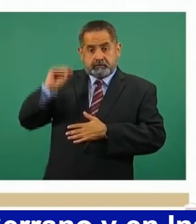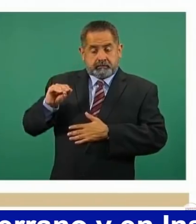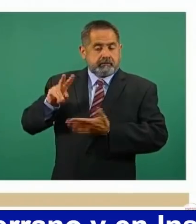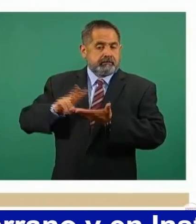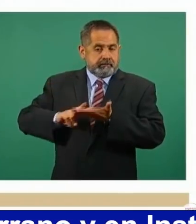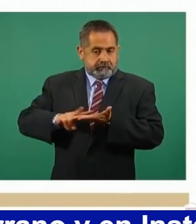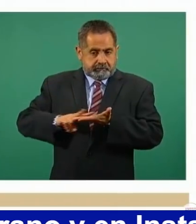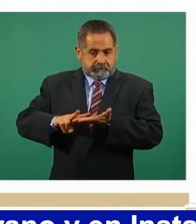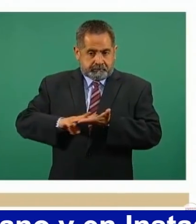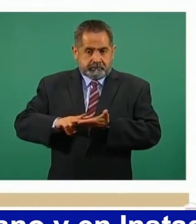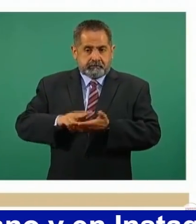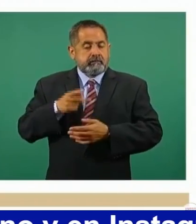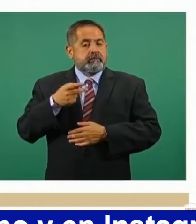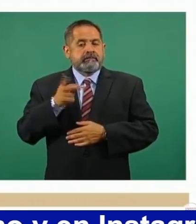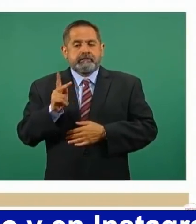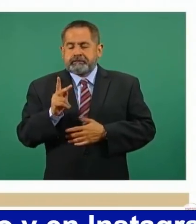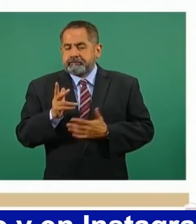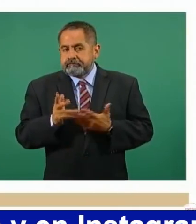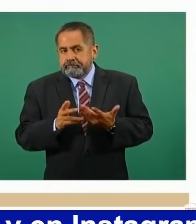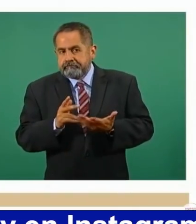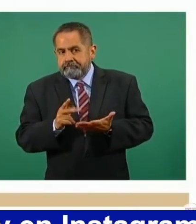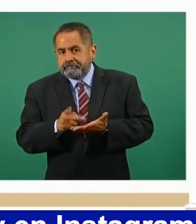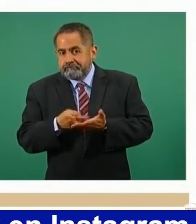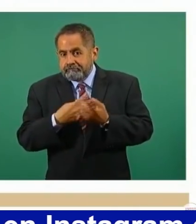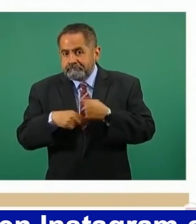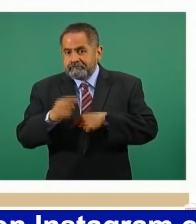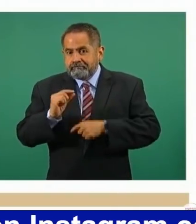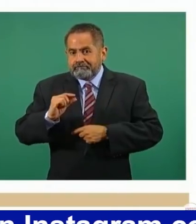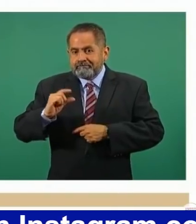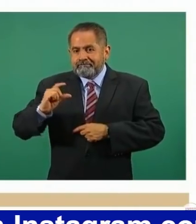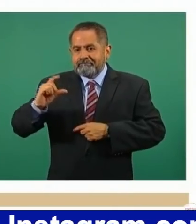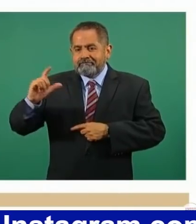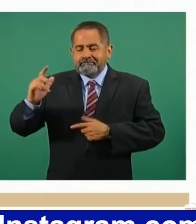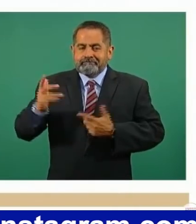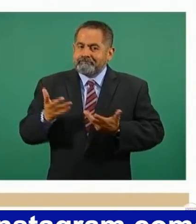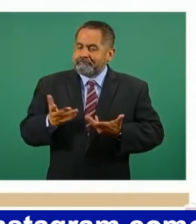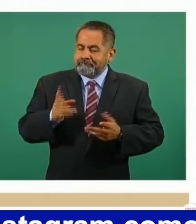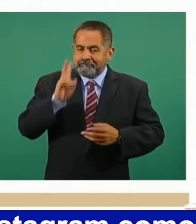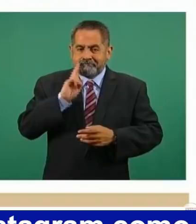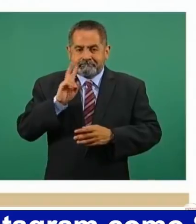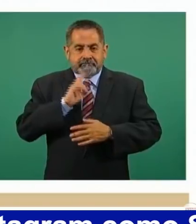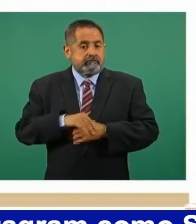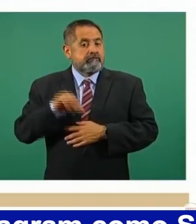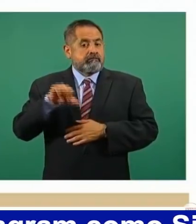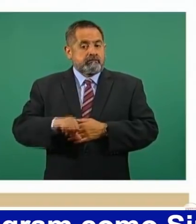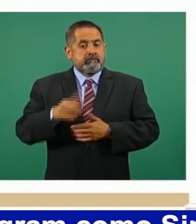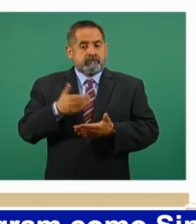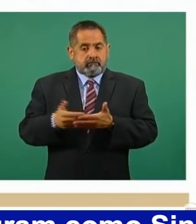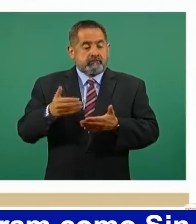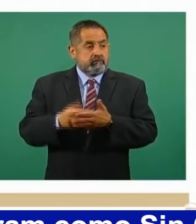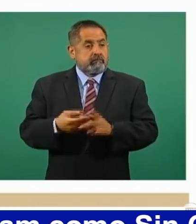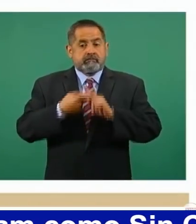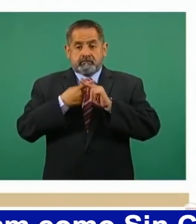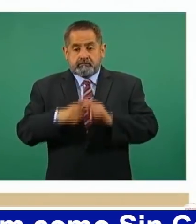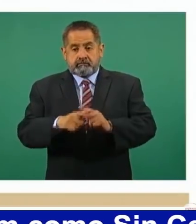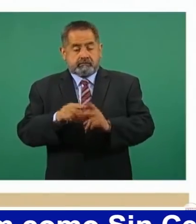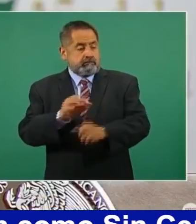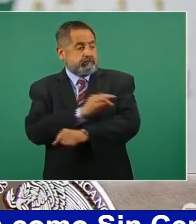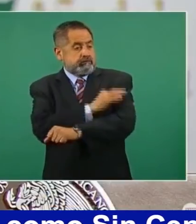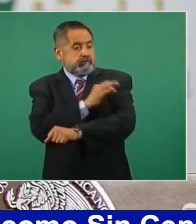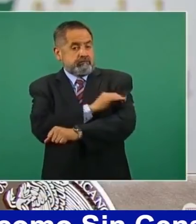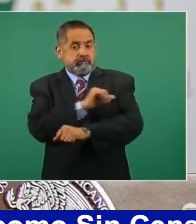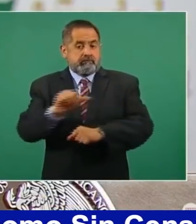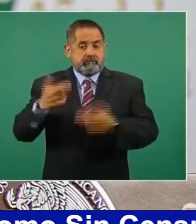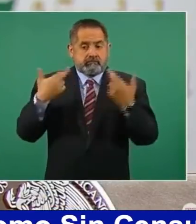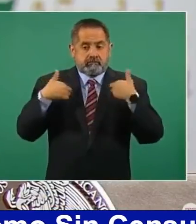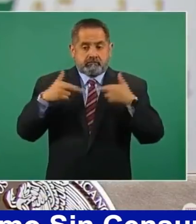inquieta también en ese sentido que no se revierta una tendencia que ha sido muy positiva. Hoy Nayarit empieza vacunación de personal educativo,